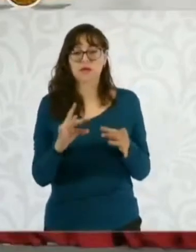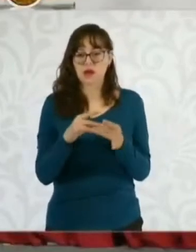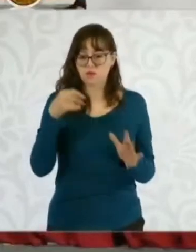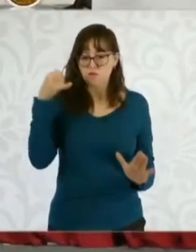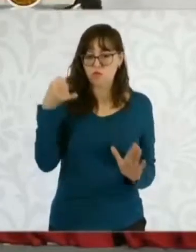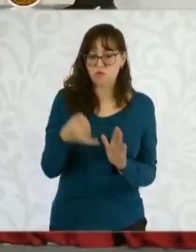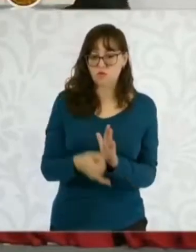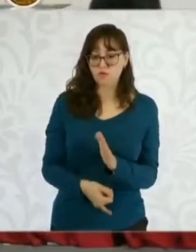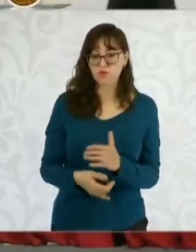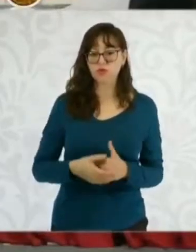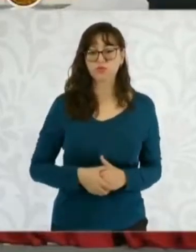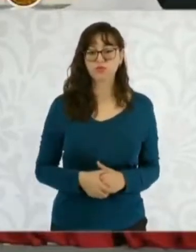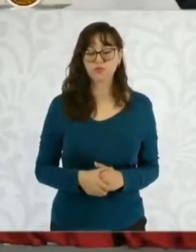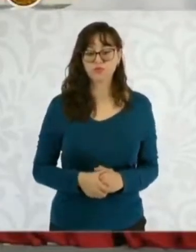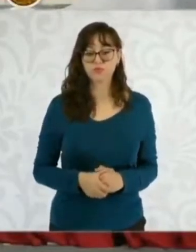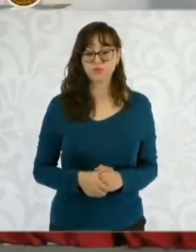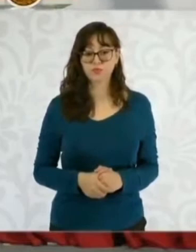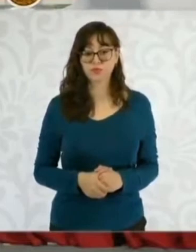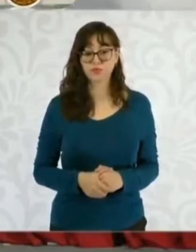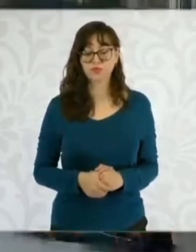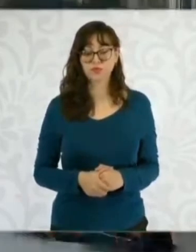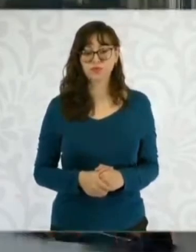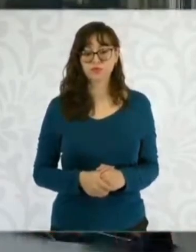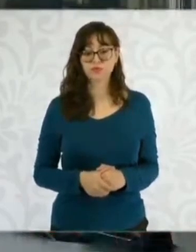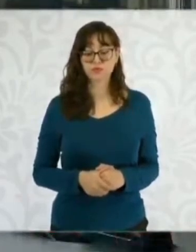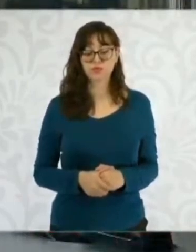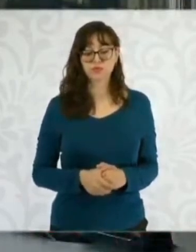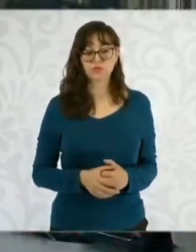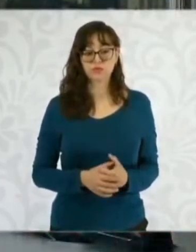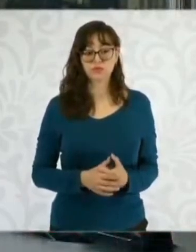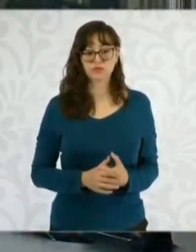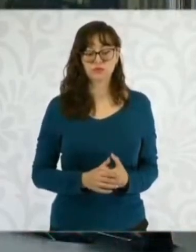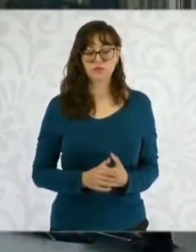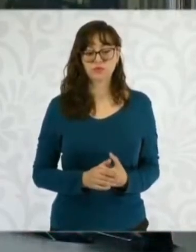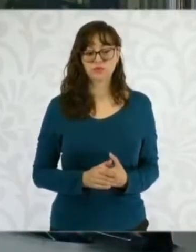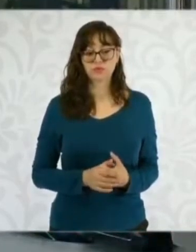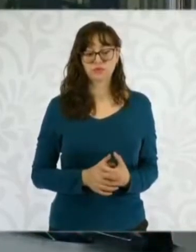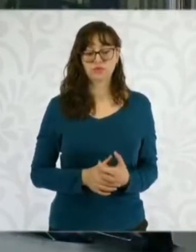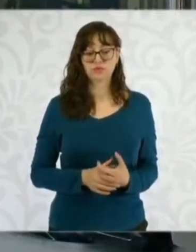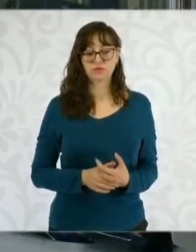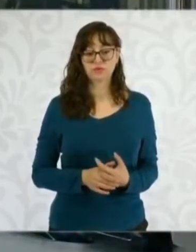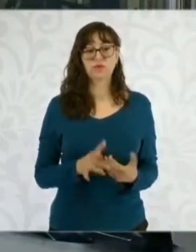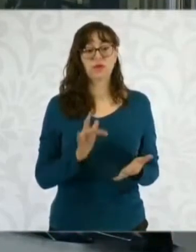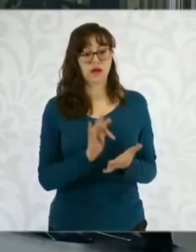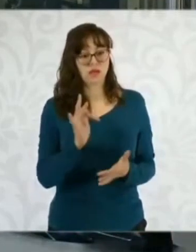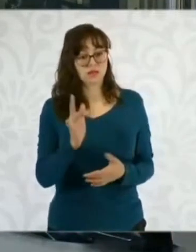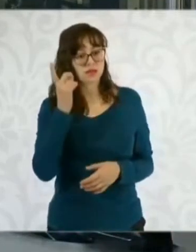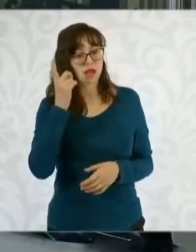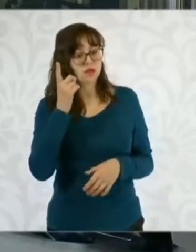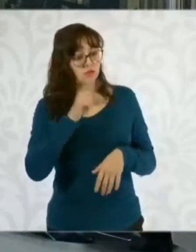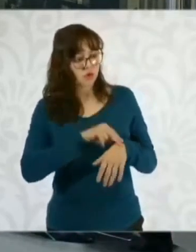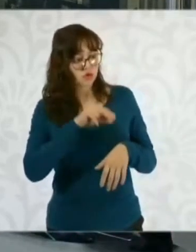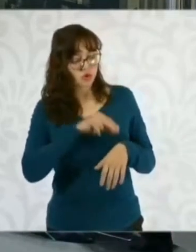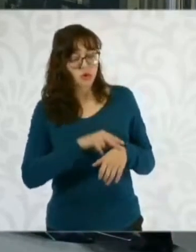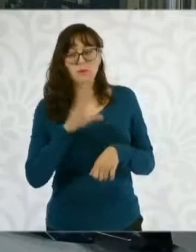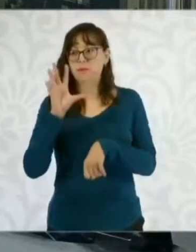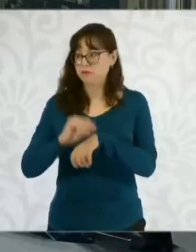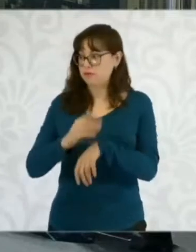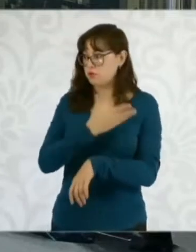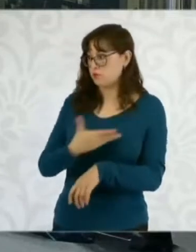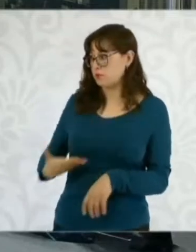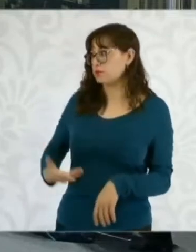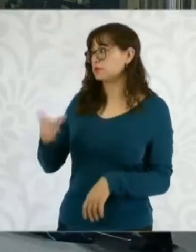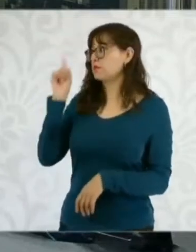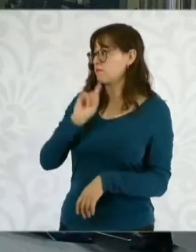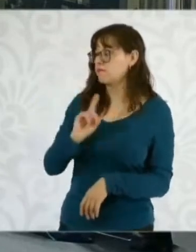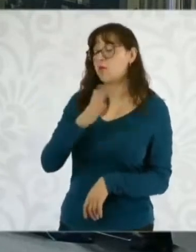Gracias. Gracias, doctor. Con su permiso, presidenta. Muy buenos días. Es